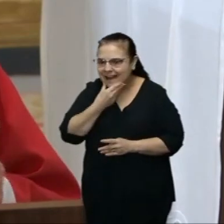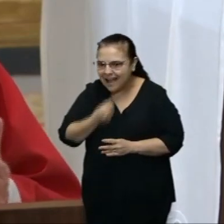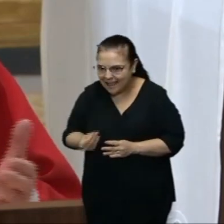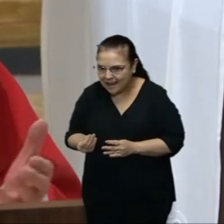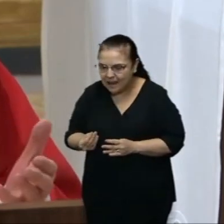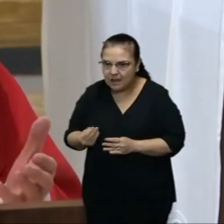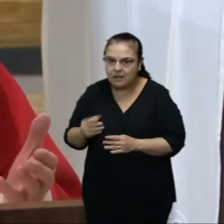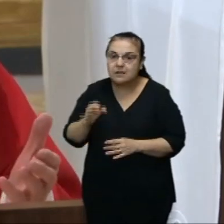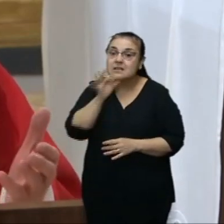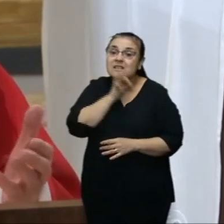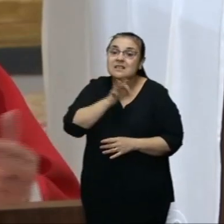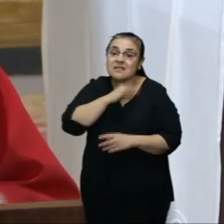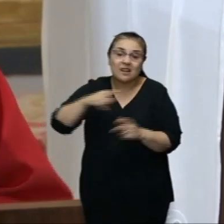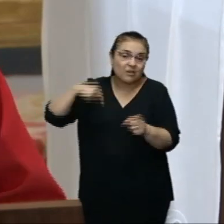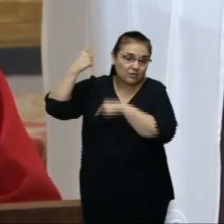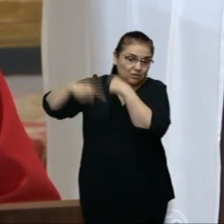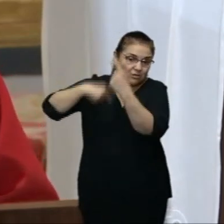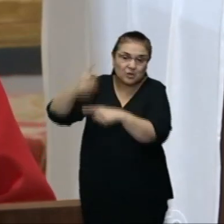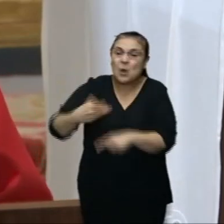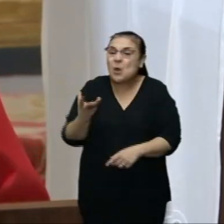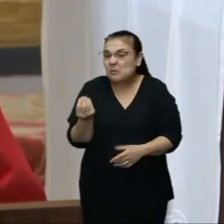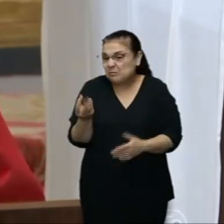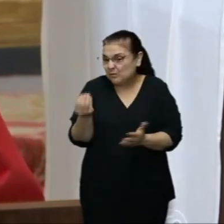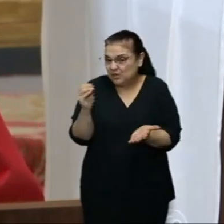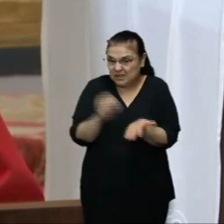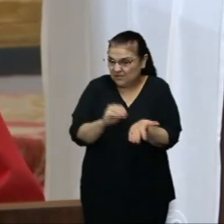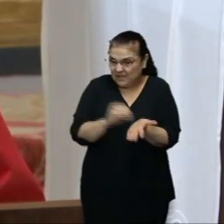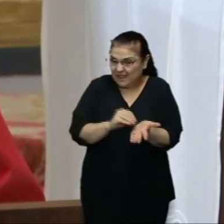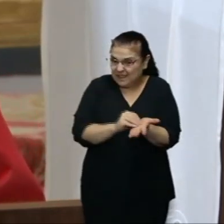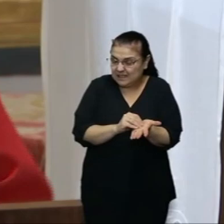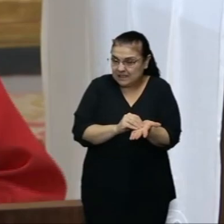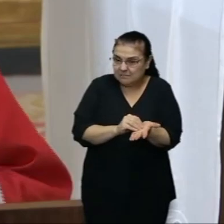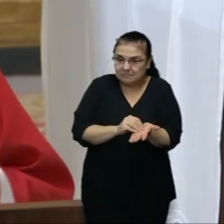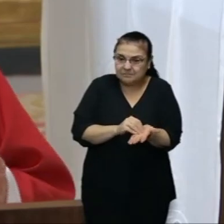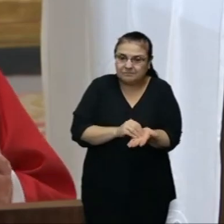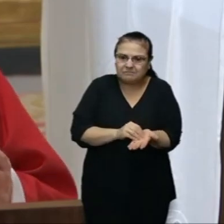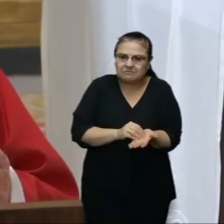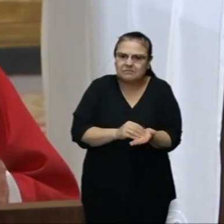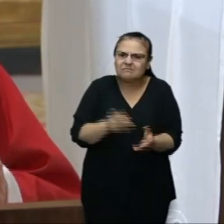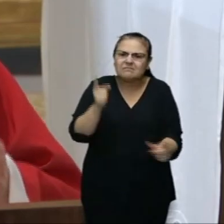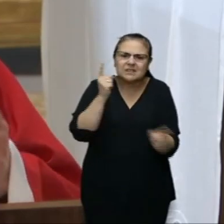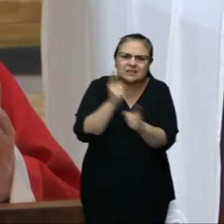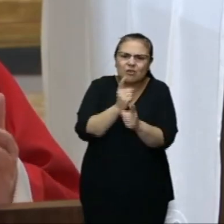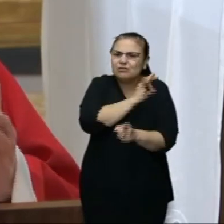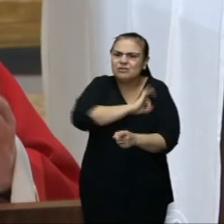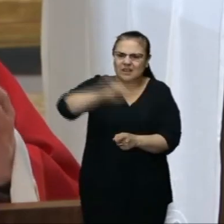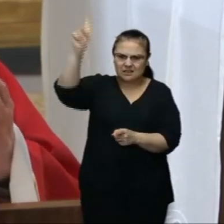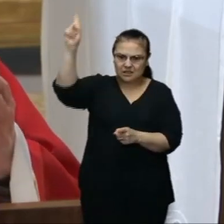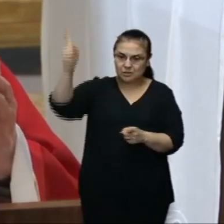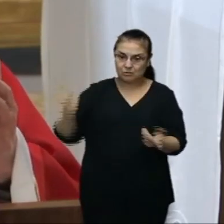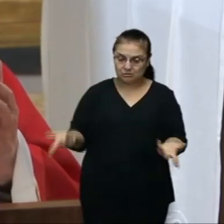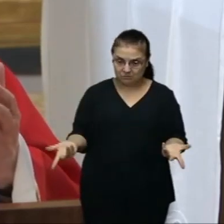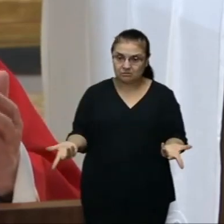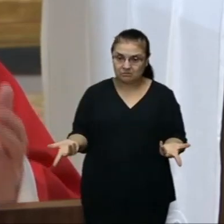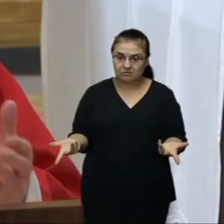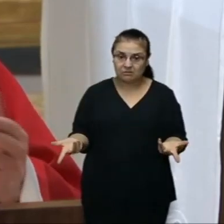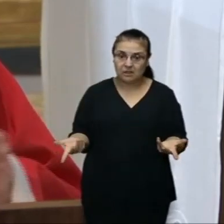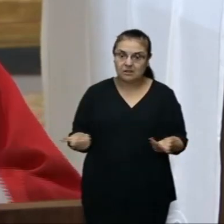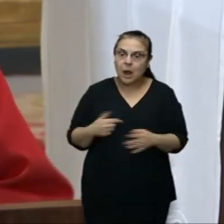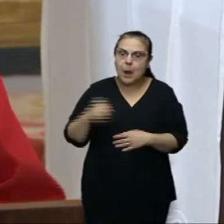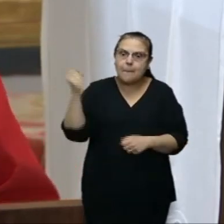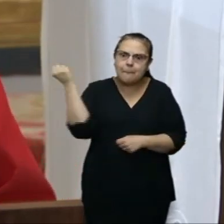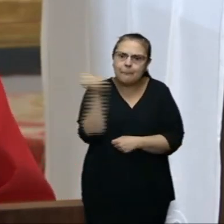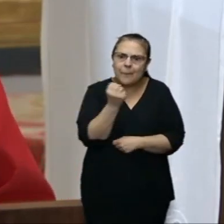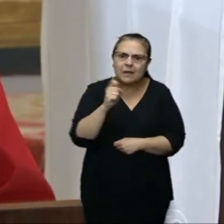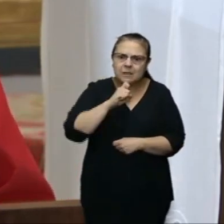de los siglos ha sido muchas veces infiel al Señor y que incluso han matado a los